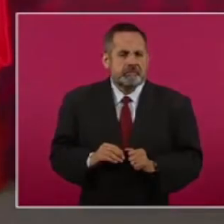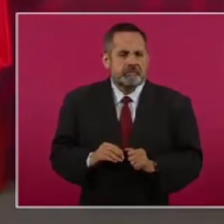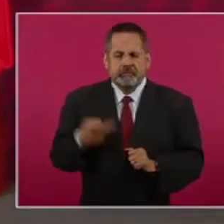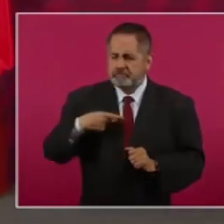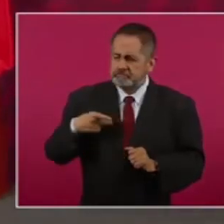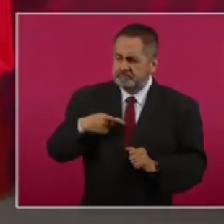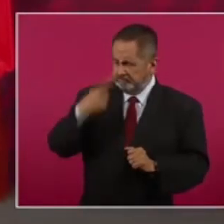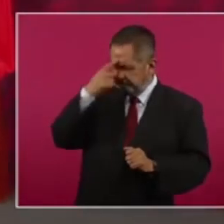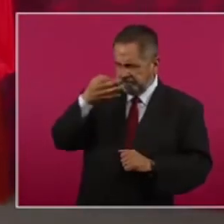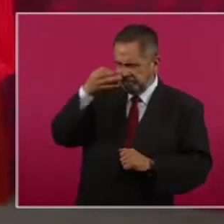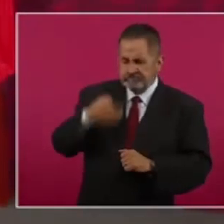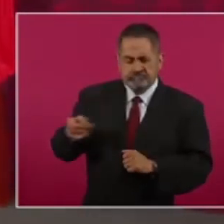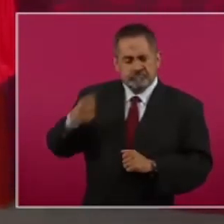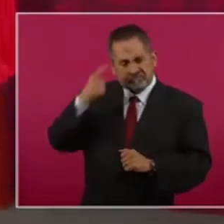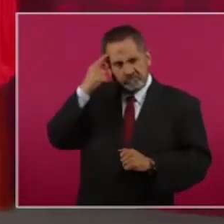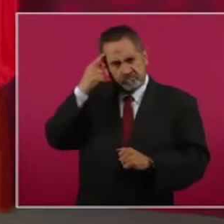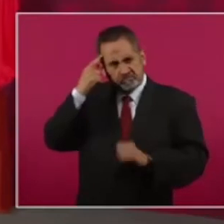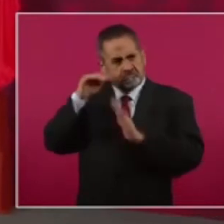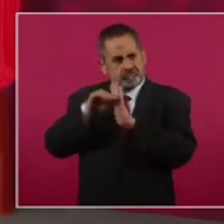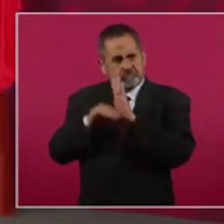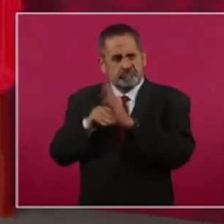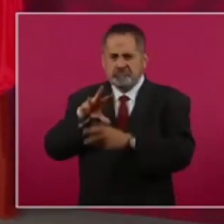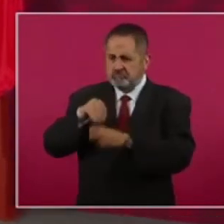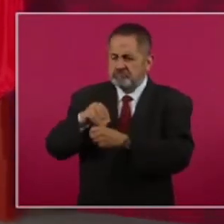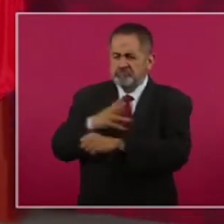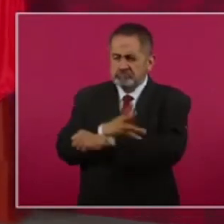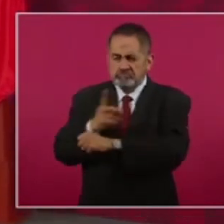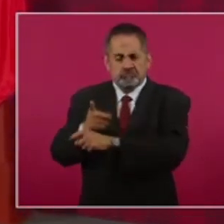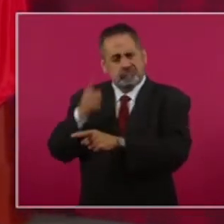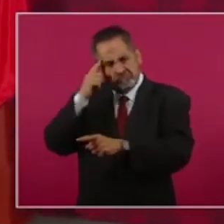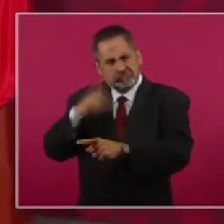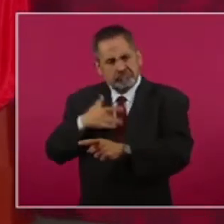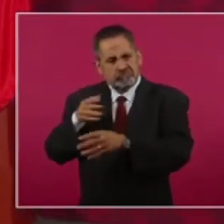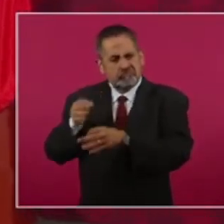una persona con principios, una gente honesta.